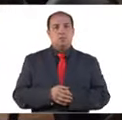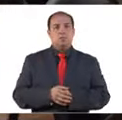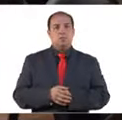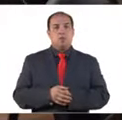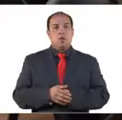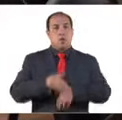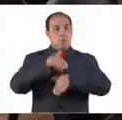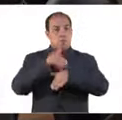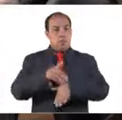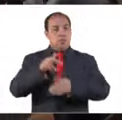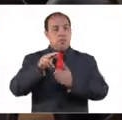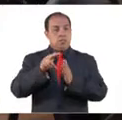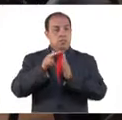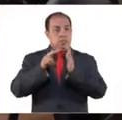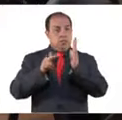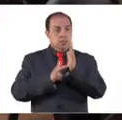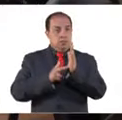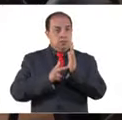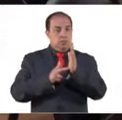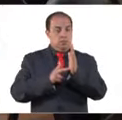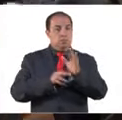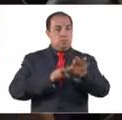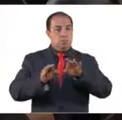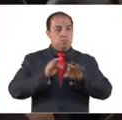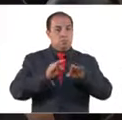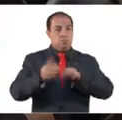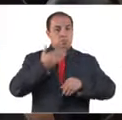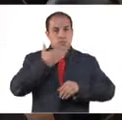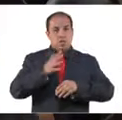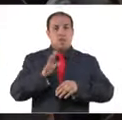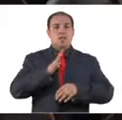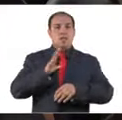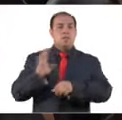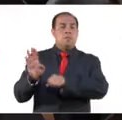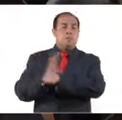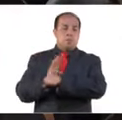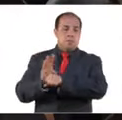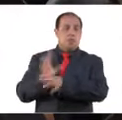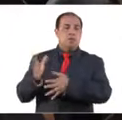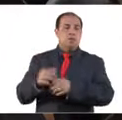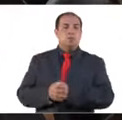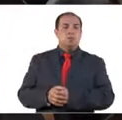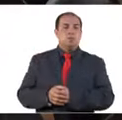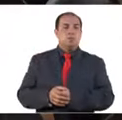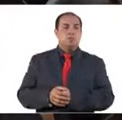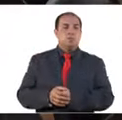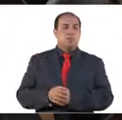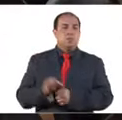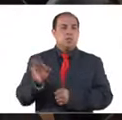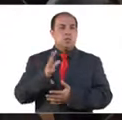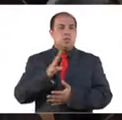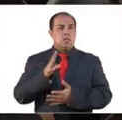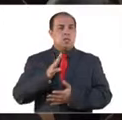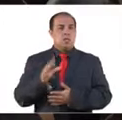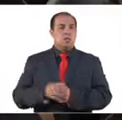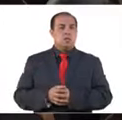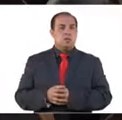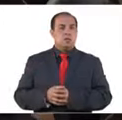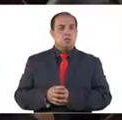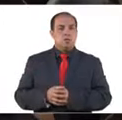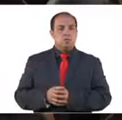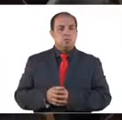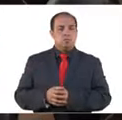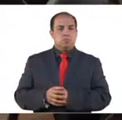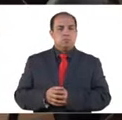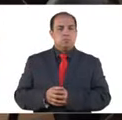regla, que están haciendo bien las cosas, pues realmente sean beneficiarios. Si de alguna manera se ha estigmatizado en este